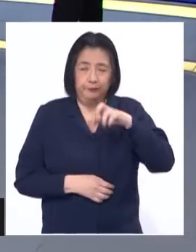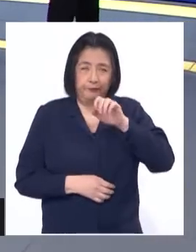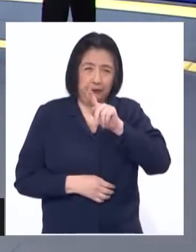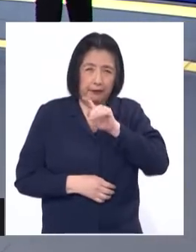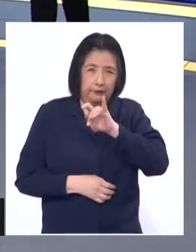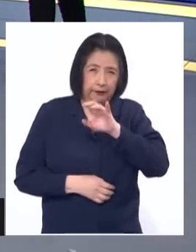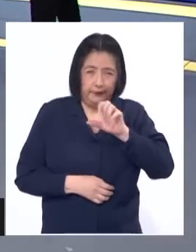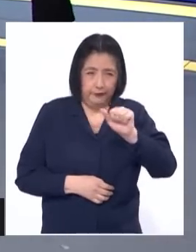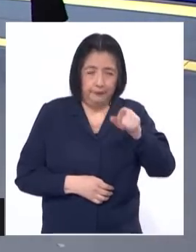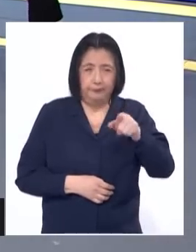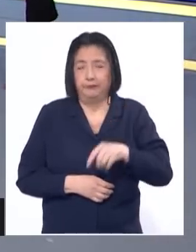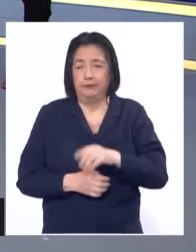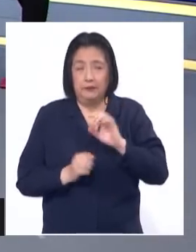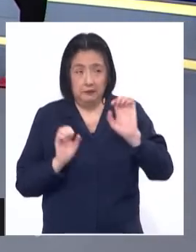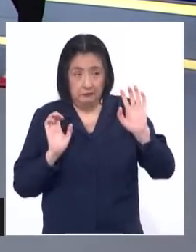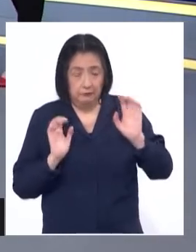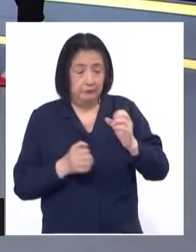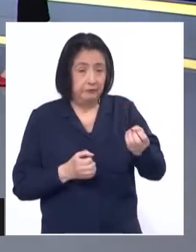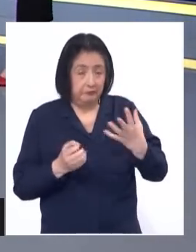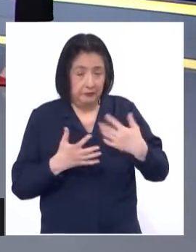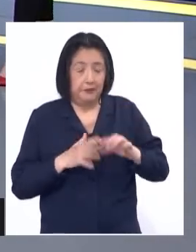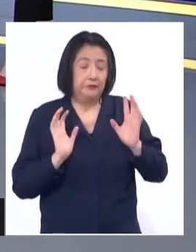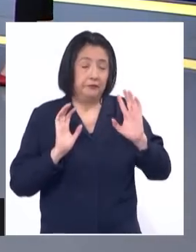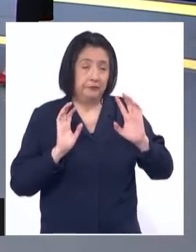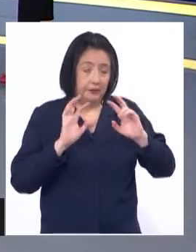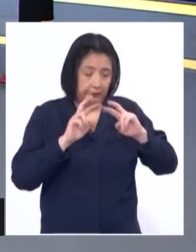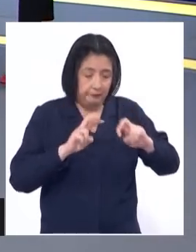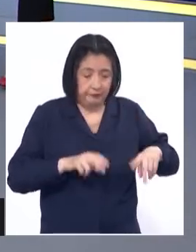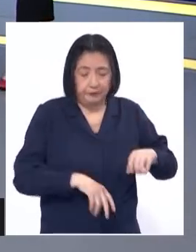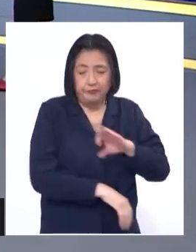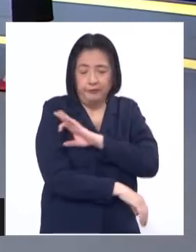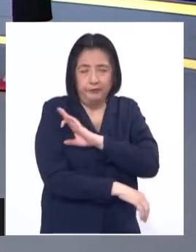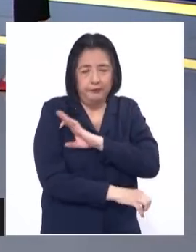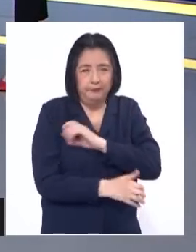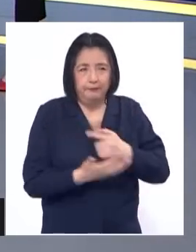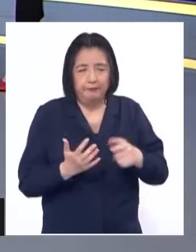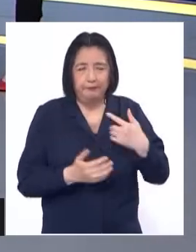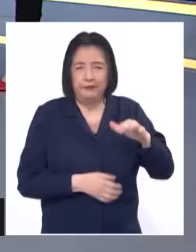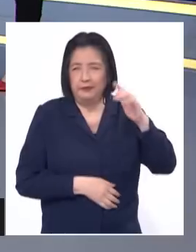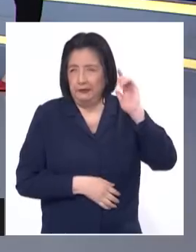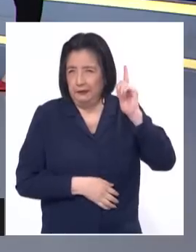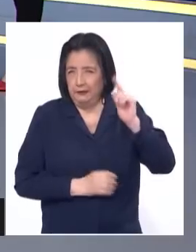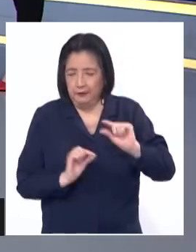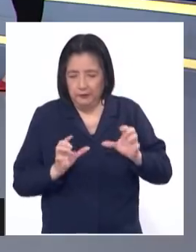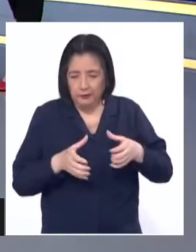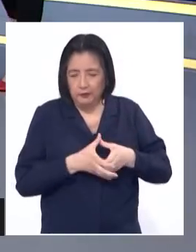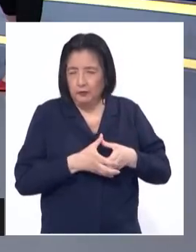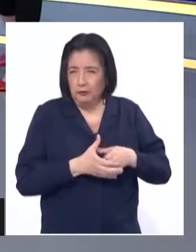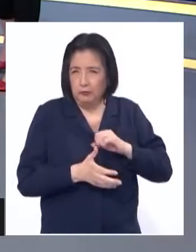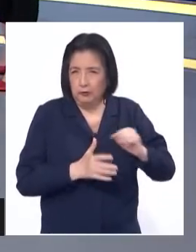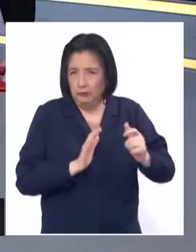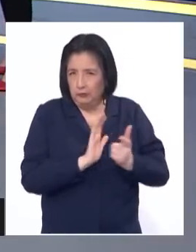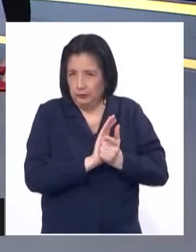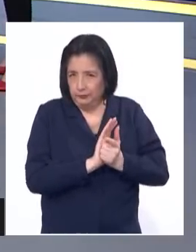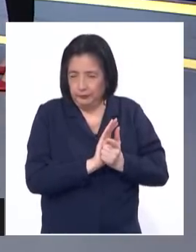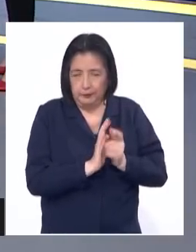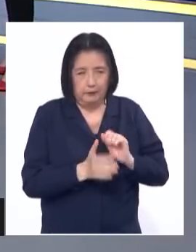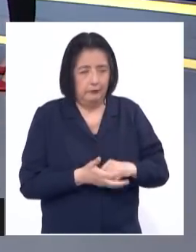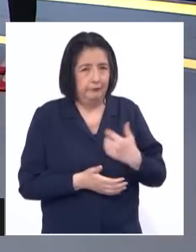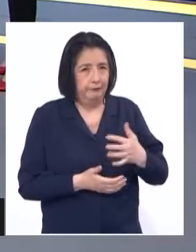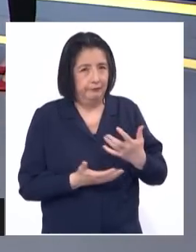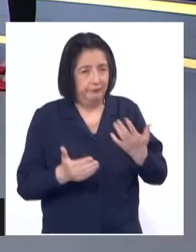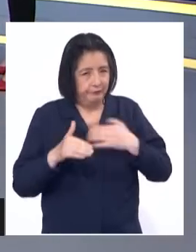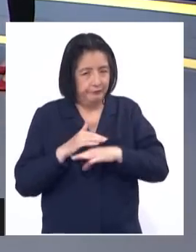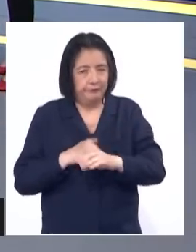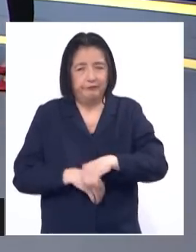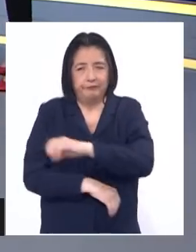Patricia Benavides, quien, según la tesis fiscal, estaría liderando una organización criminal dentro